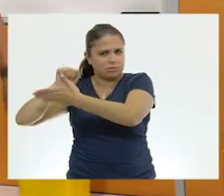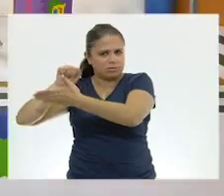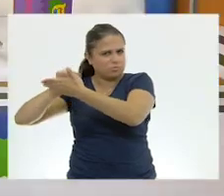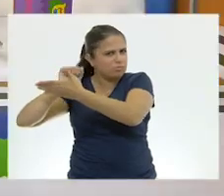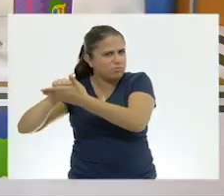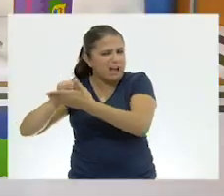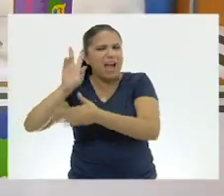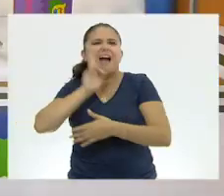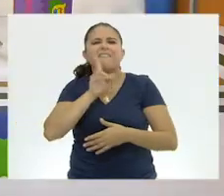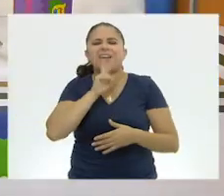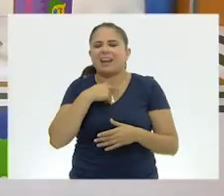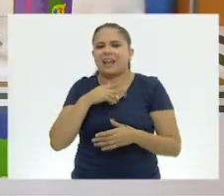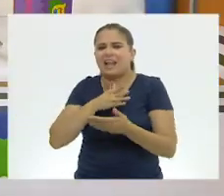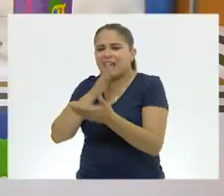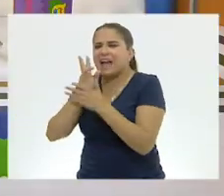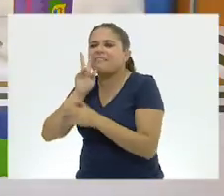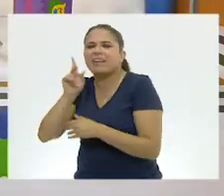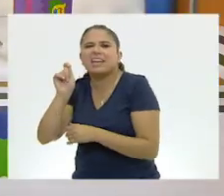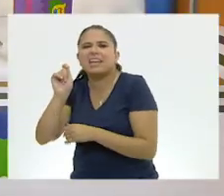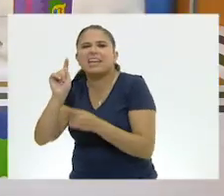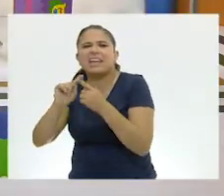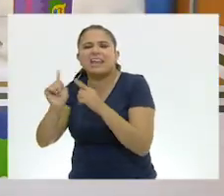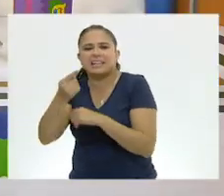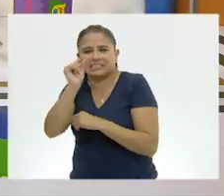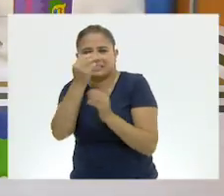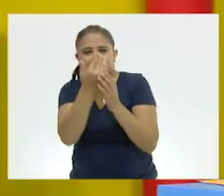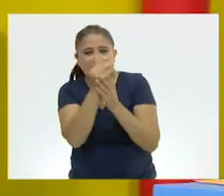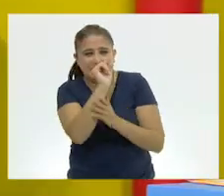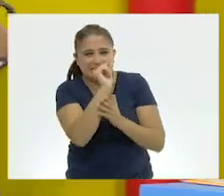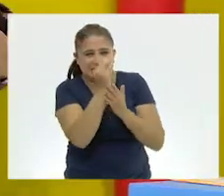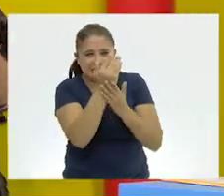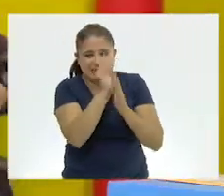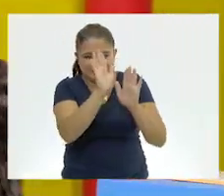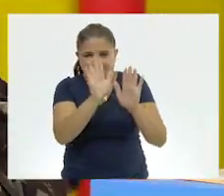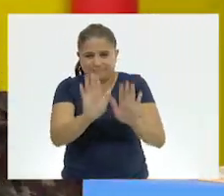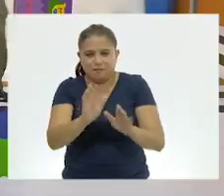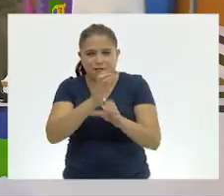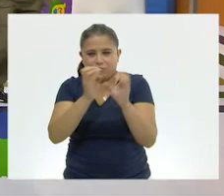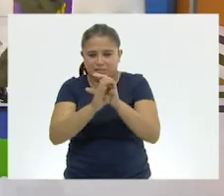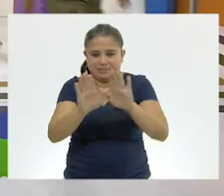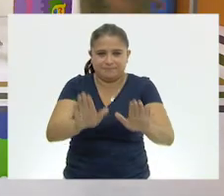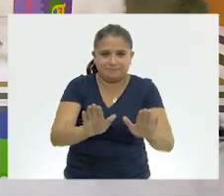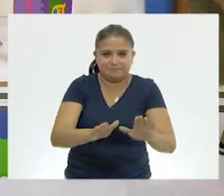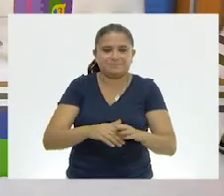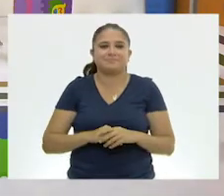Déjame ir a ver quién es. Déjame ir a ver quién es. No me tardo. Mientras pon tus cosas aquí.